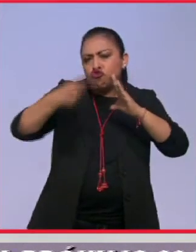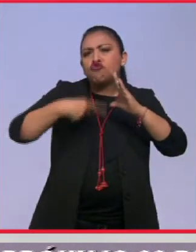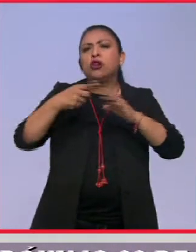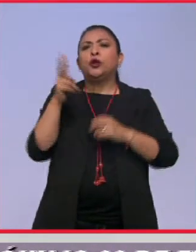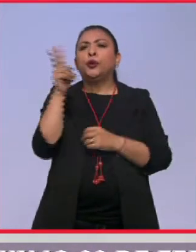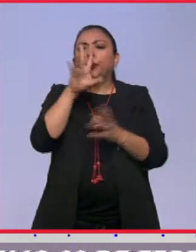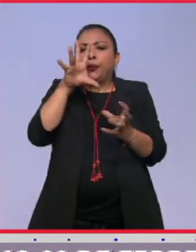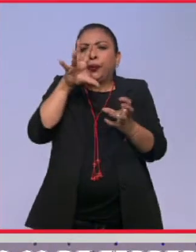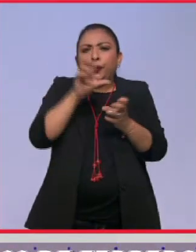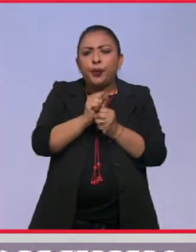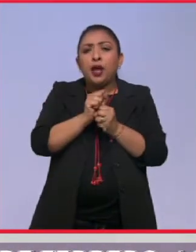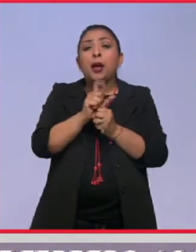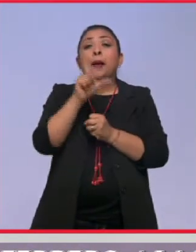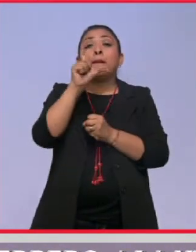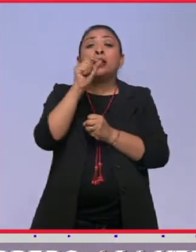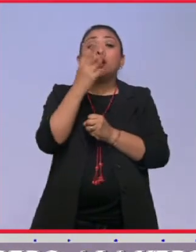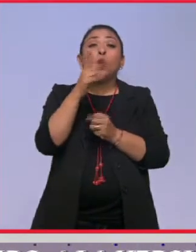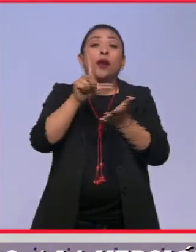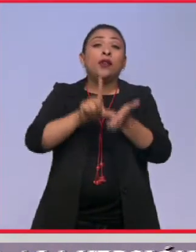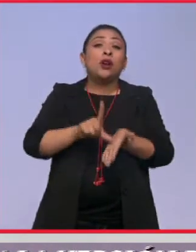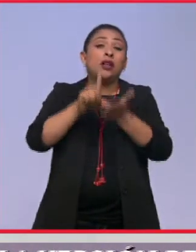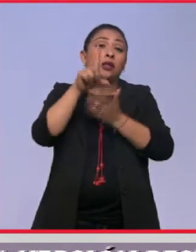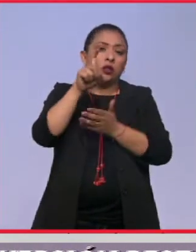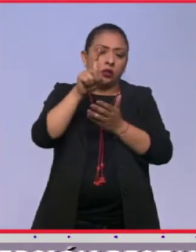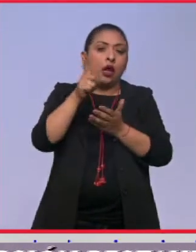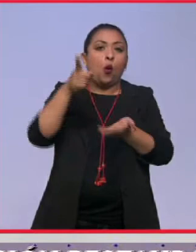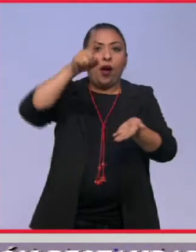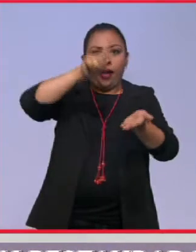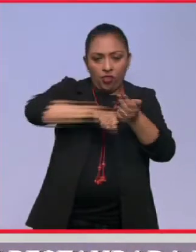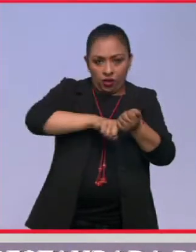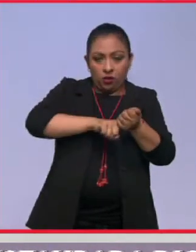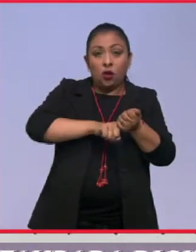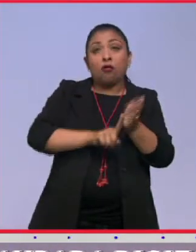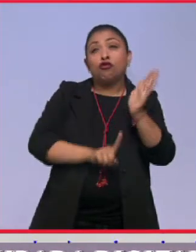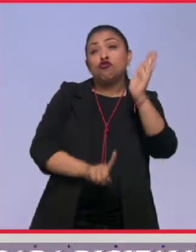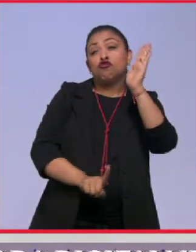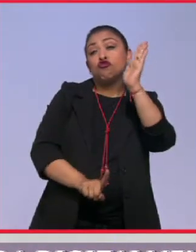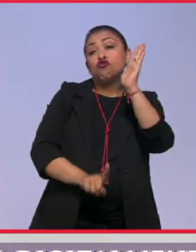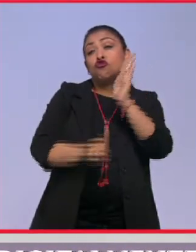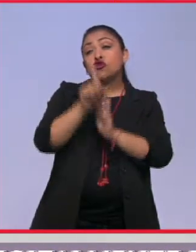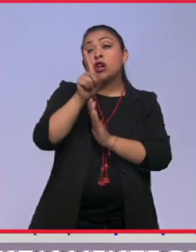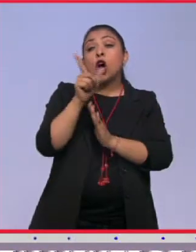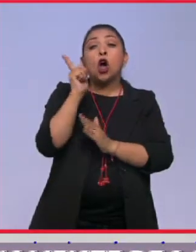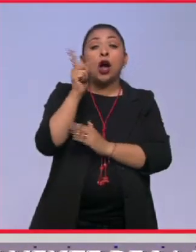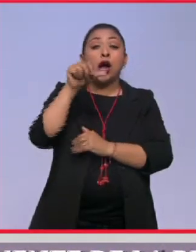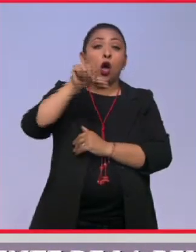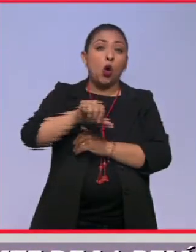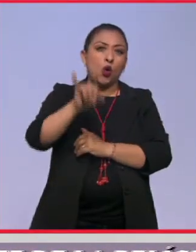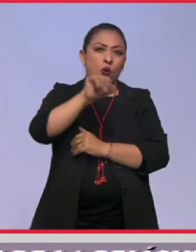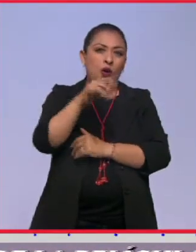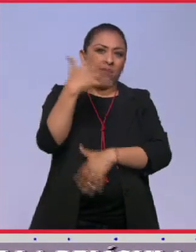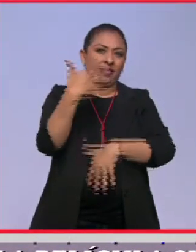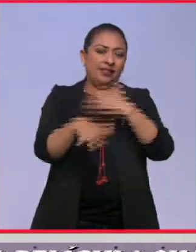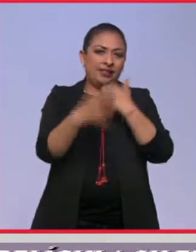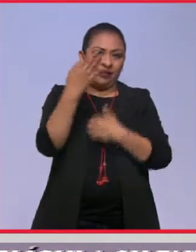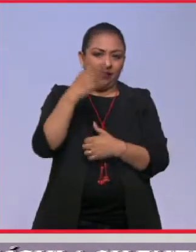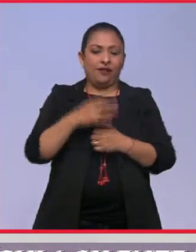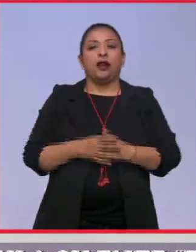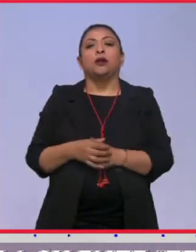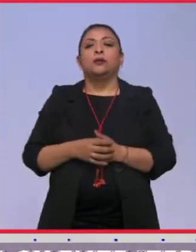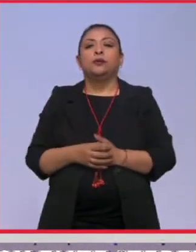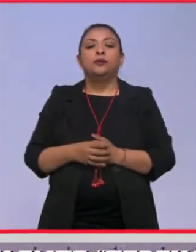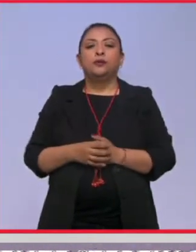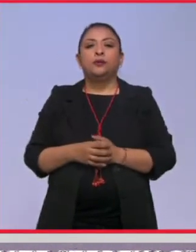oxígeno comprimido y más de 24 litros de agua. Se espera que llegue a su destino este jueves 15 de febrero.